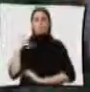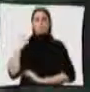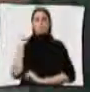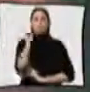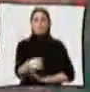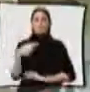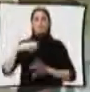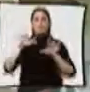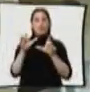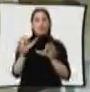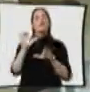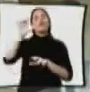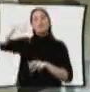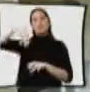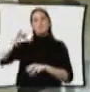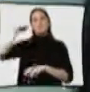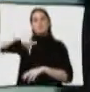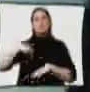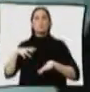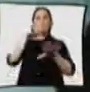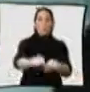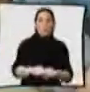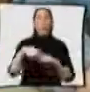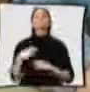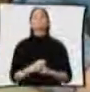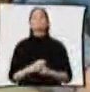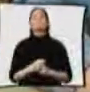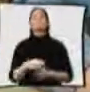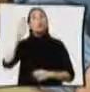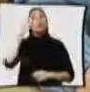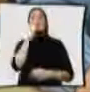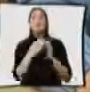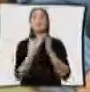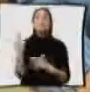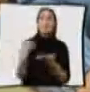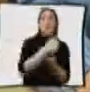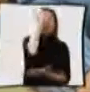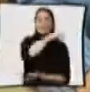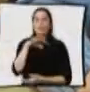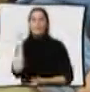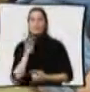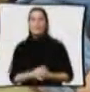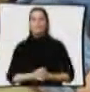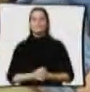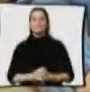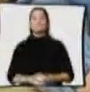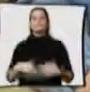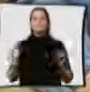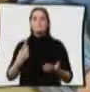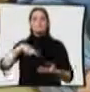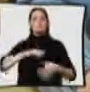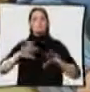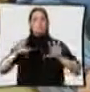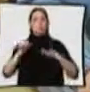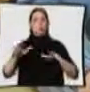de Zafra asalta Radio Emisur una vez al mes. Hola, muy buenos días a todos y a todas. Estamos en